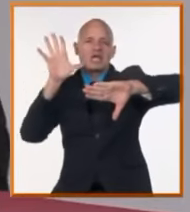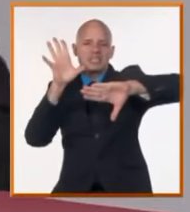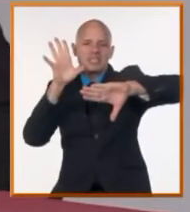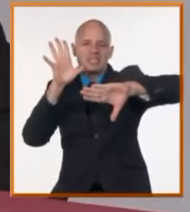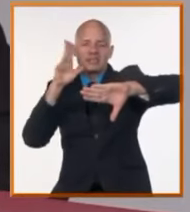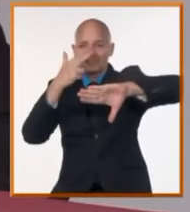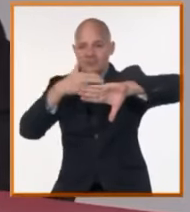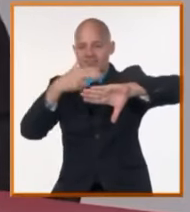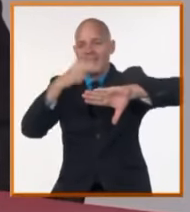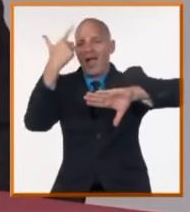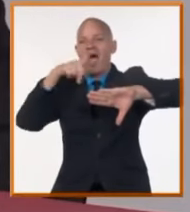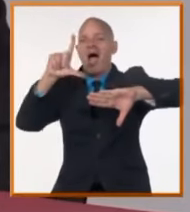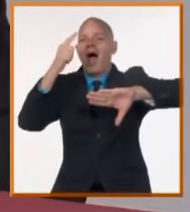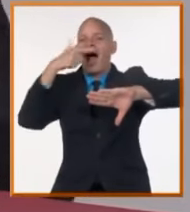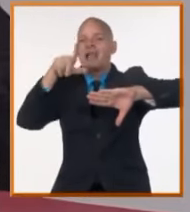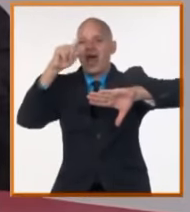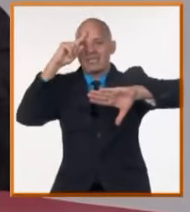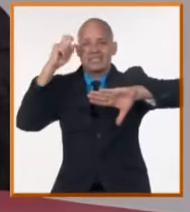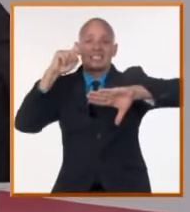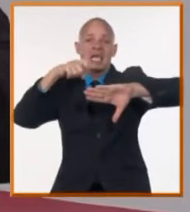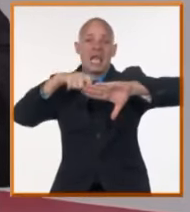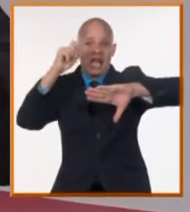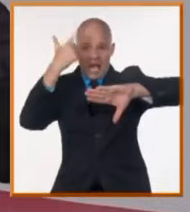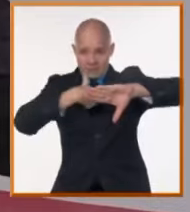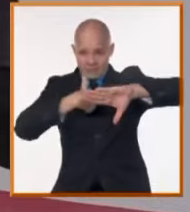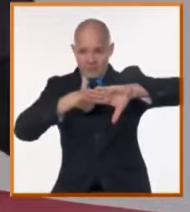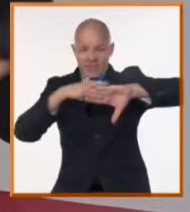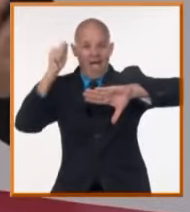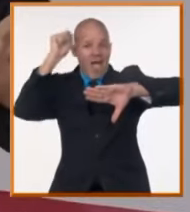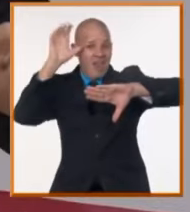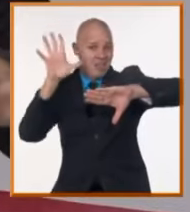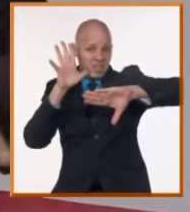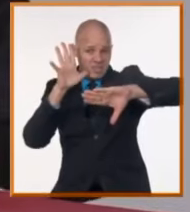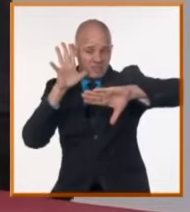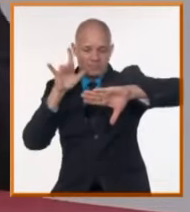en los farallones de San Francisco, en California. California es territorio